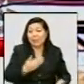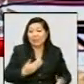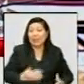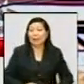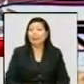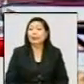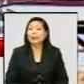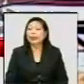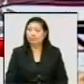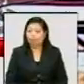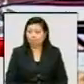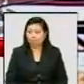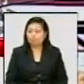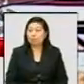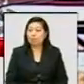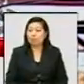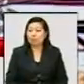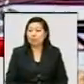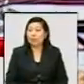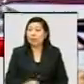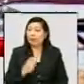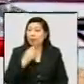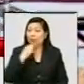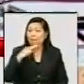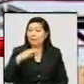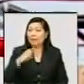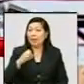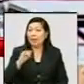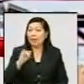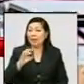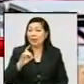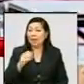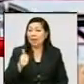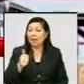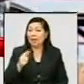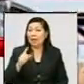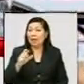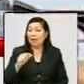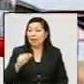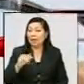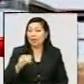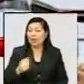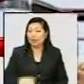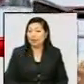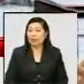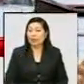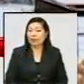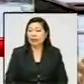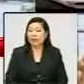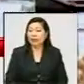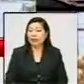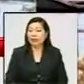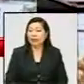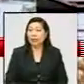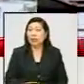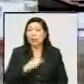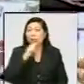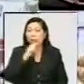Muy agradecemos la participación de la señora Amelia Alegría. Tiene el uso de la palabra la señora Lilian